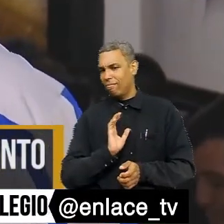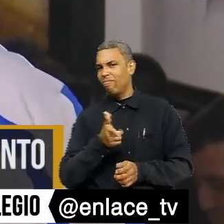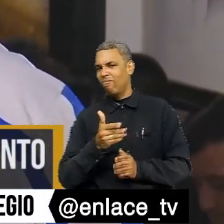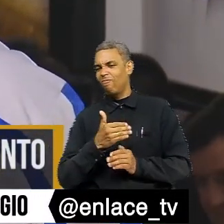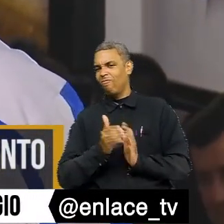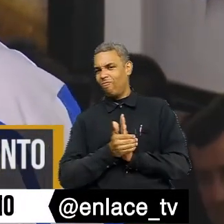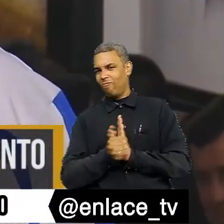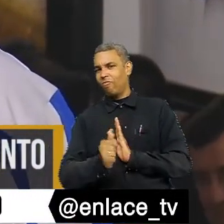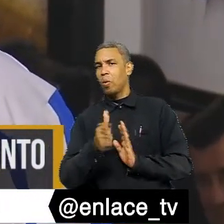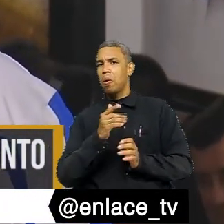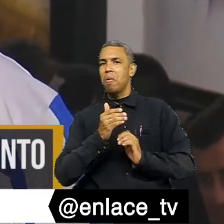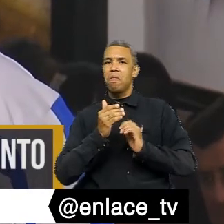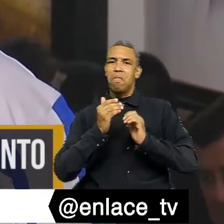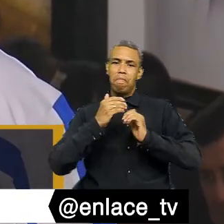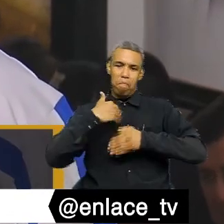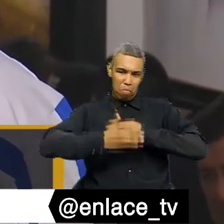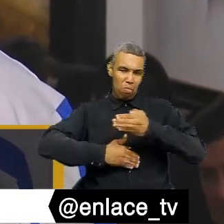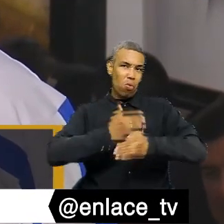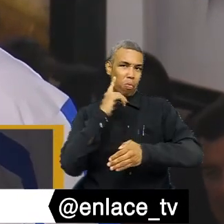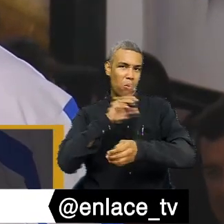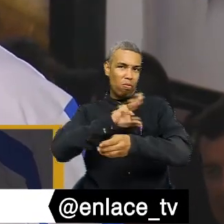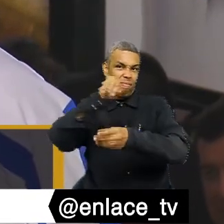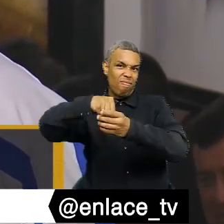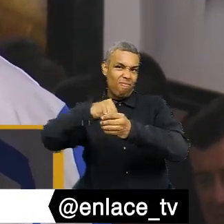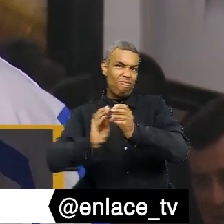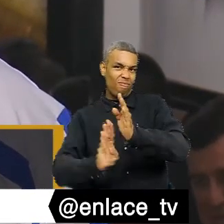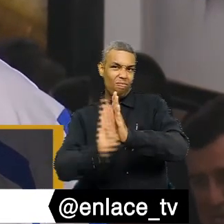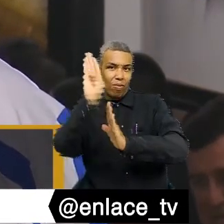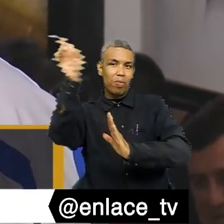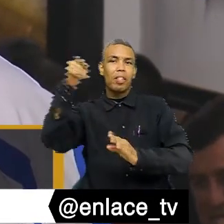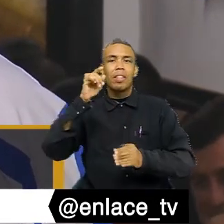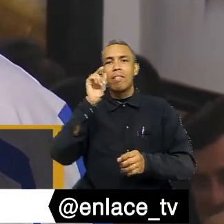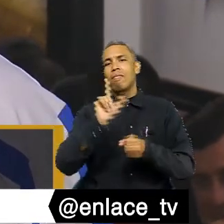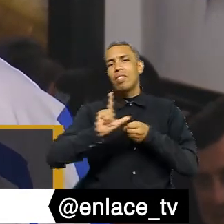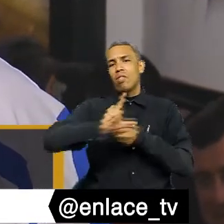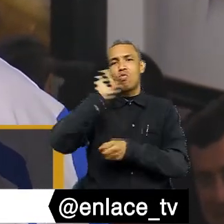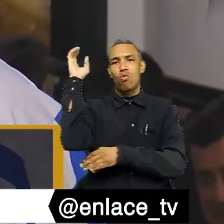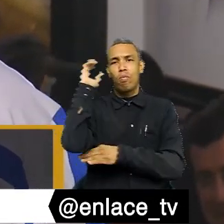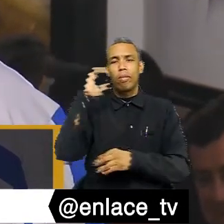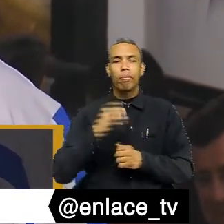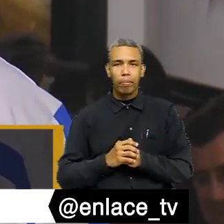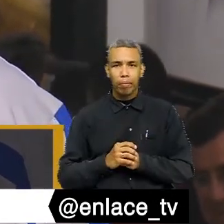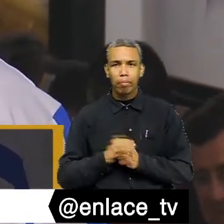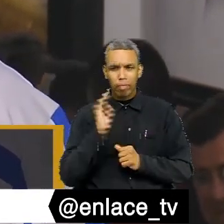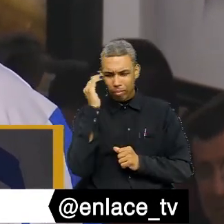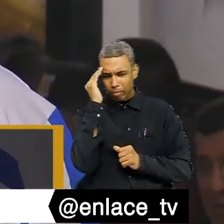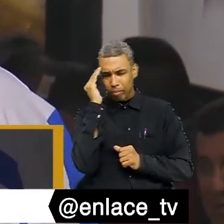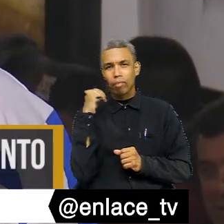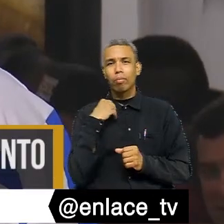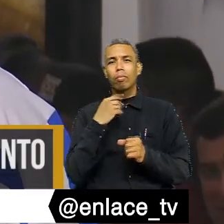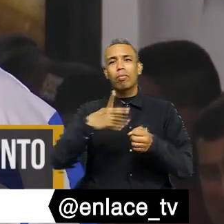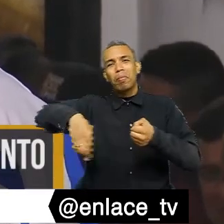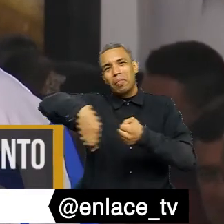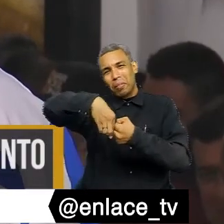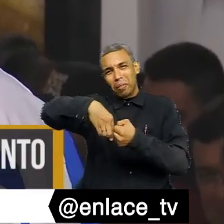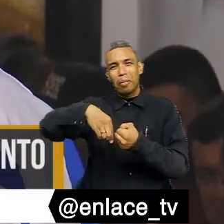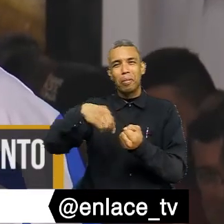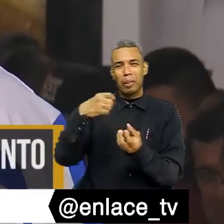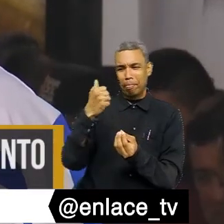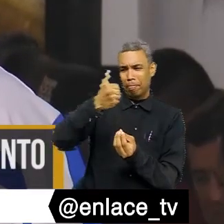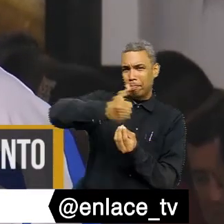afortunadamente llegó el profesor Jorge Luis Bernal, que todos sabemos, todo Colombia sabe que es un ser